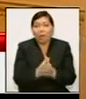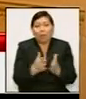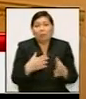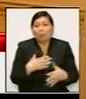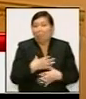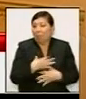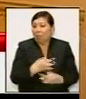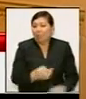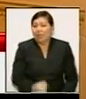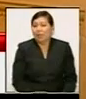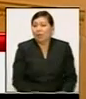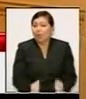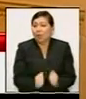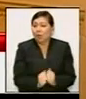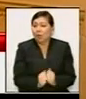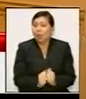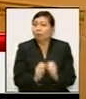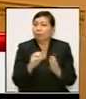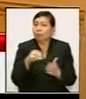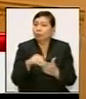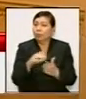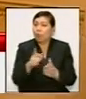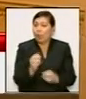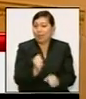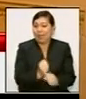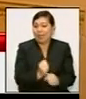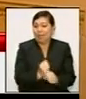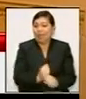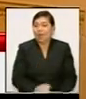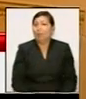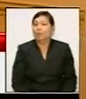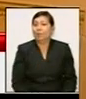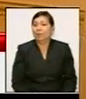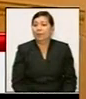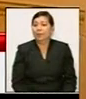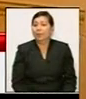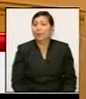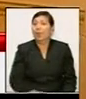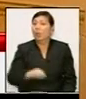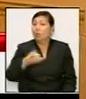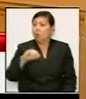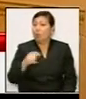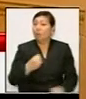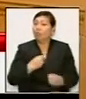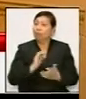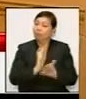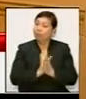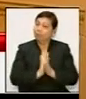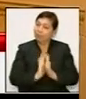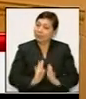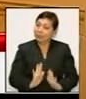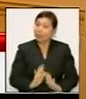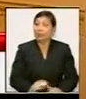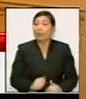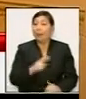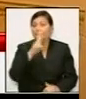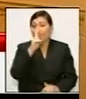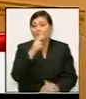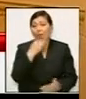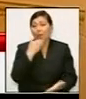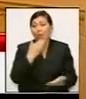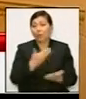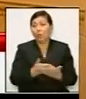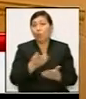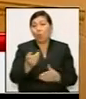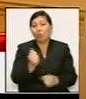desinterés y con debido cumplimiento de sus funciones. Don Juan Inchaustegui, descansa en paz y el Perú agradece